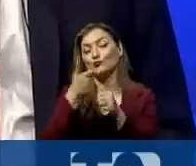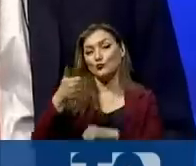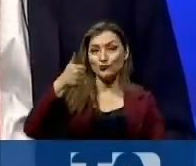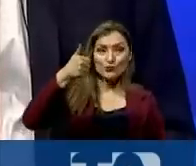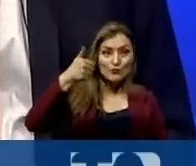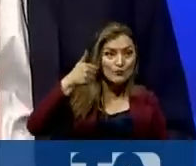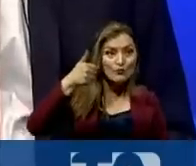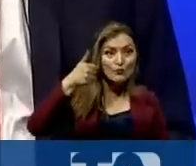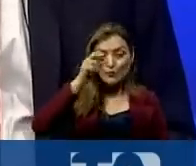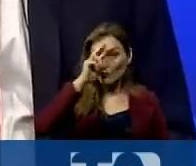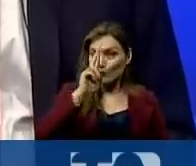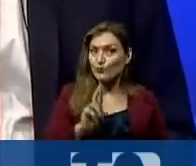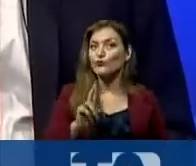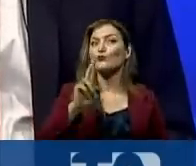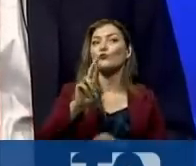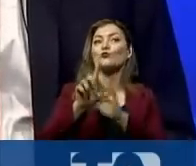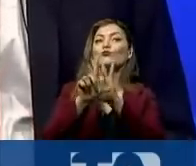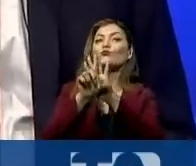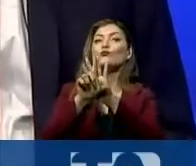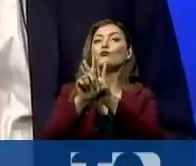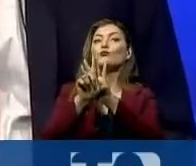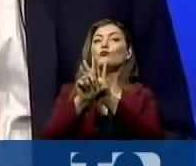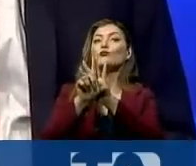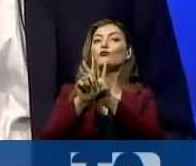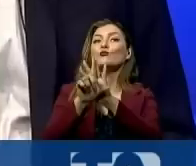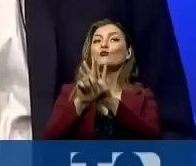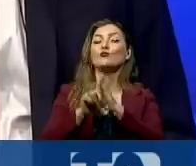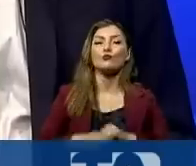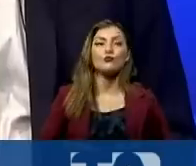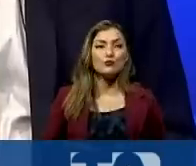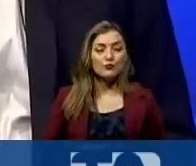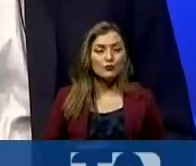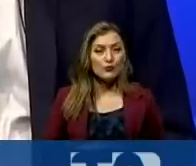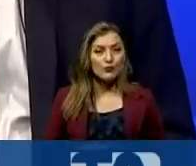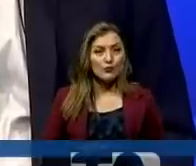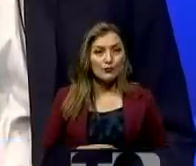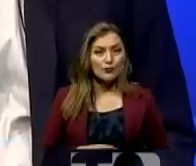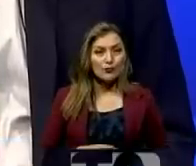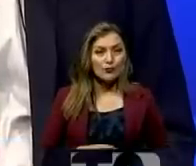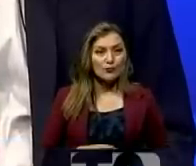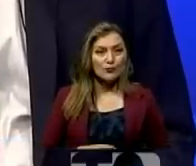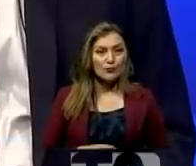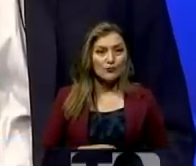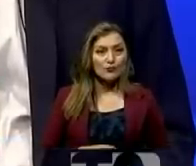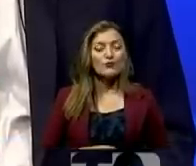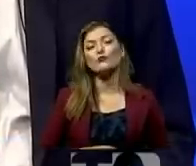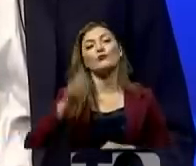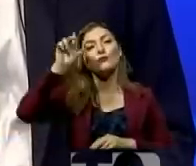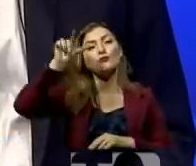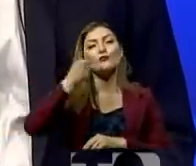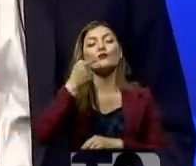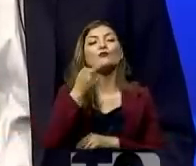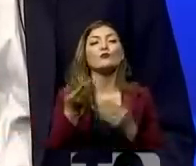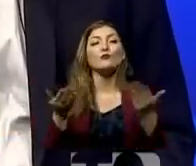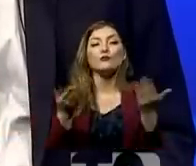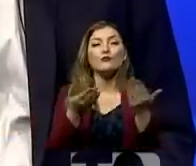hacer respetar la ley ahora pero desde el gobierno también se ha dicho que efectivamente de